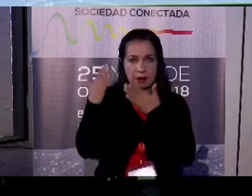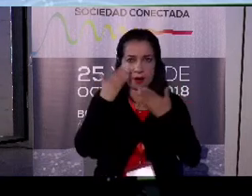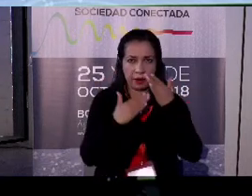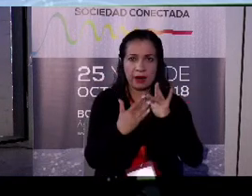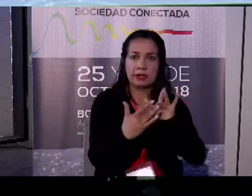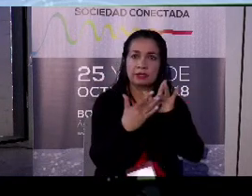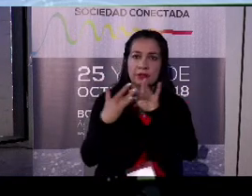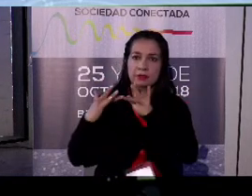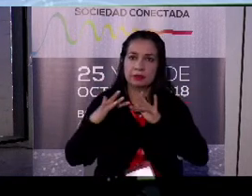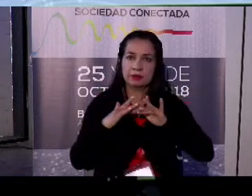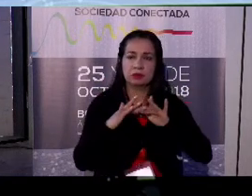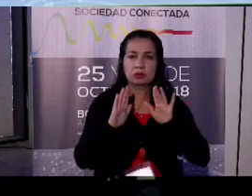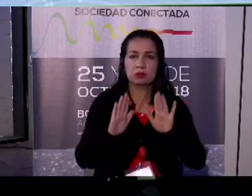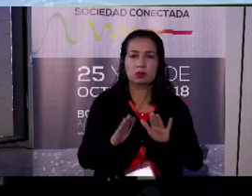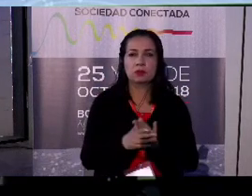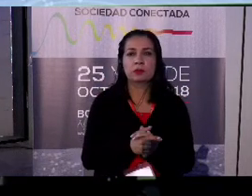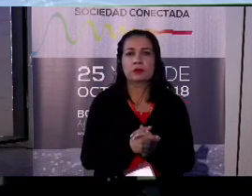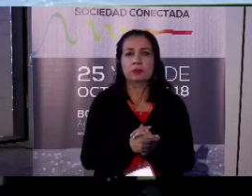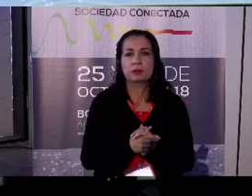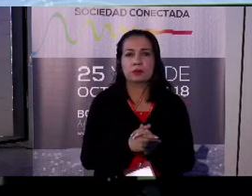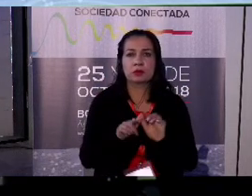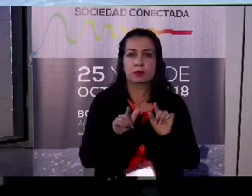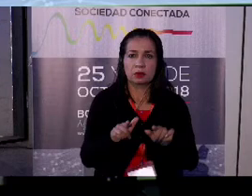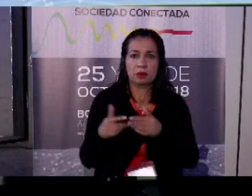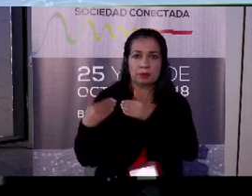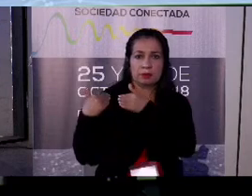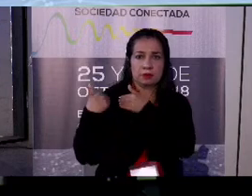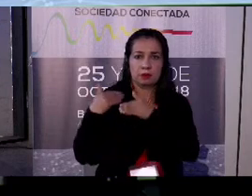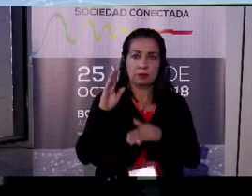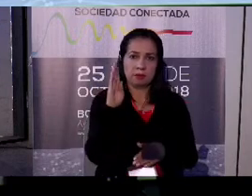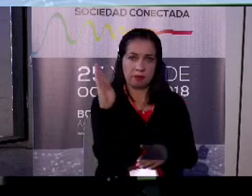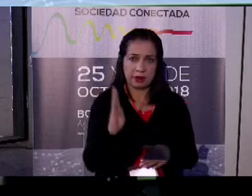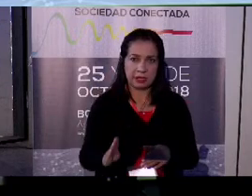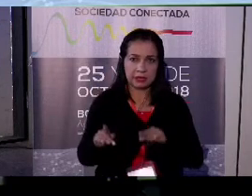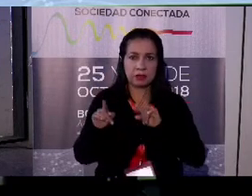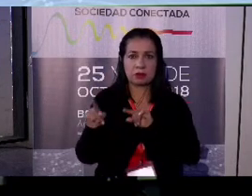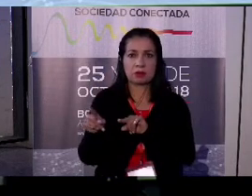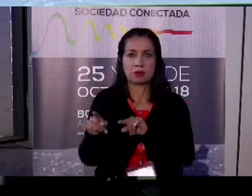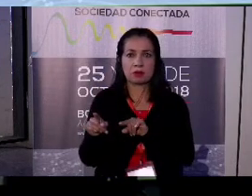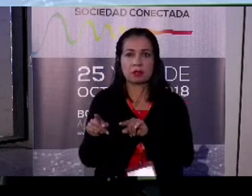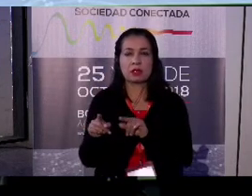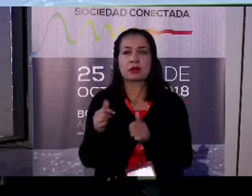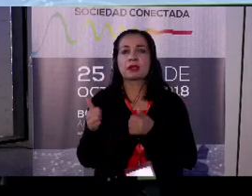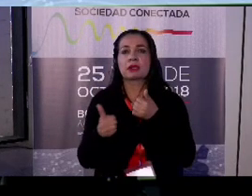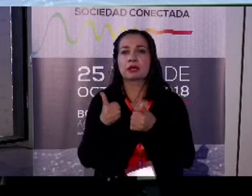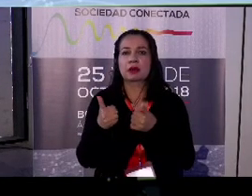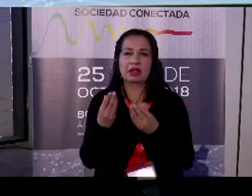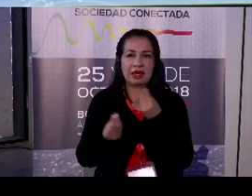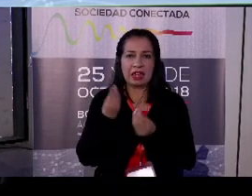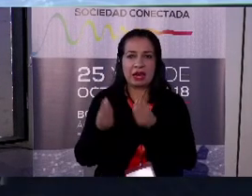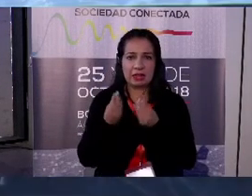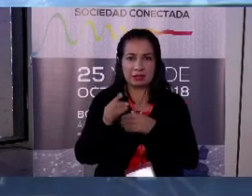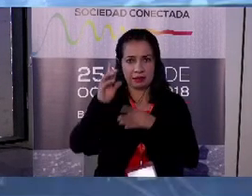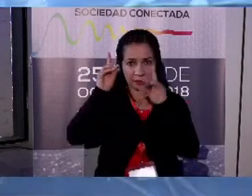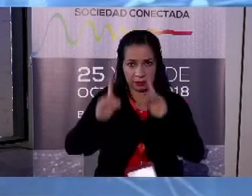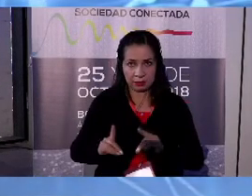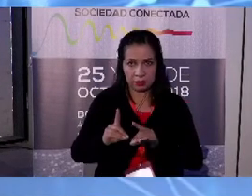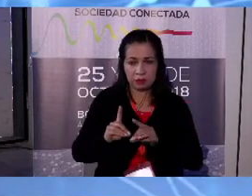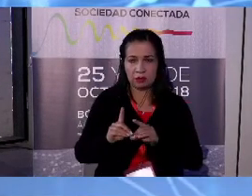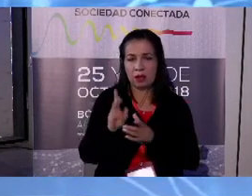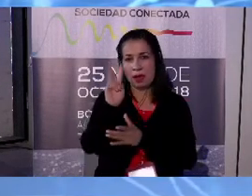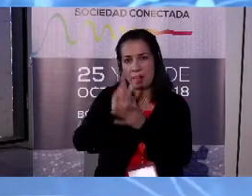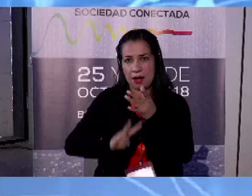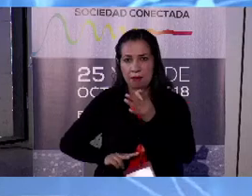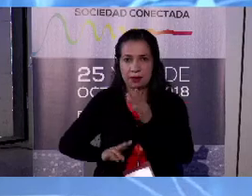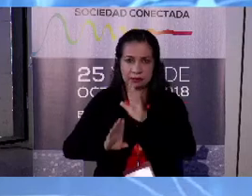compatibilidad la misión de Brasil en hotel decidió desarrollar la dos para